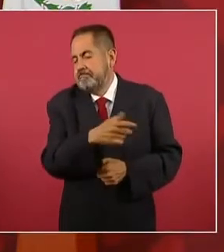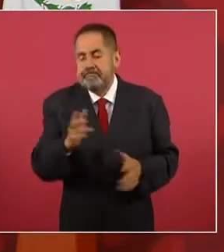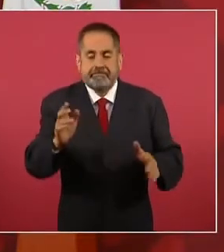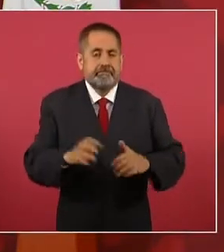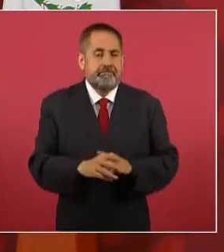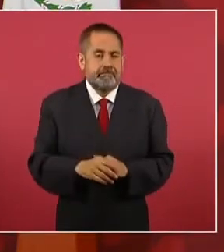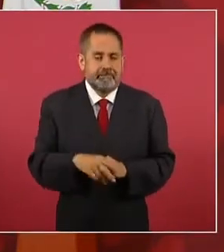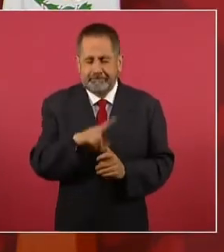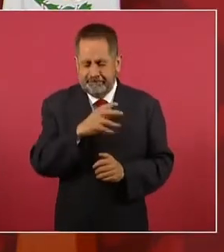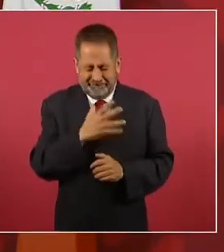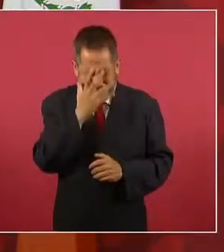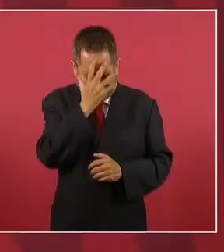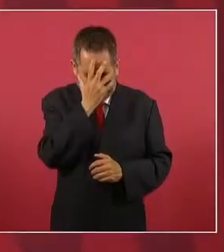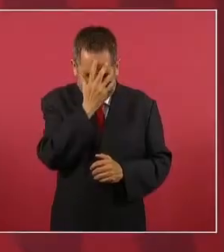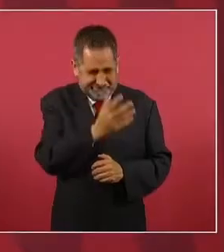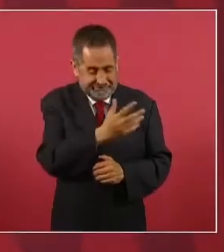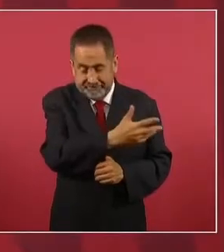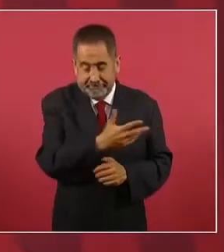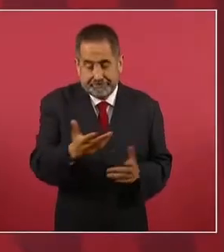Una vergüenza.